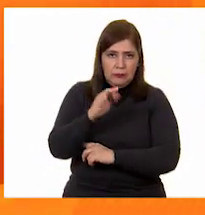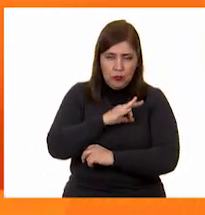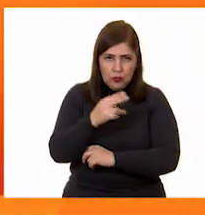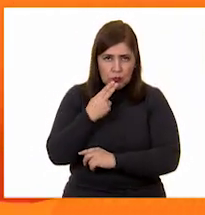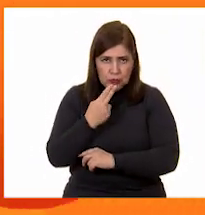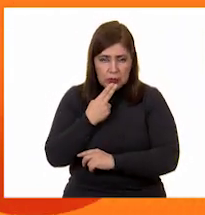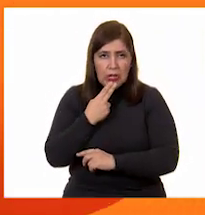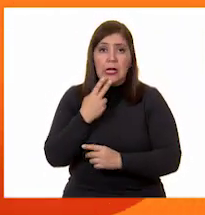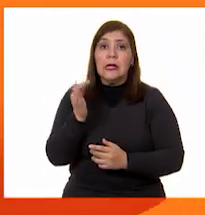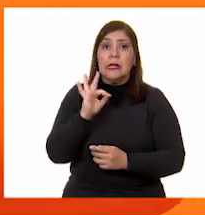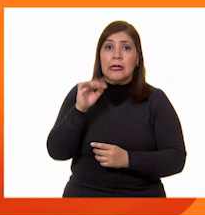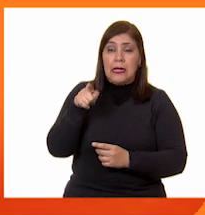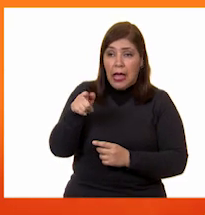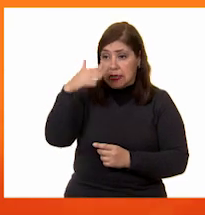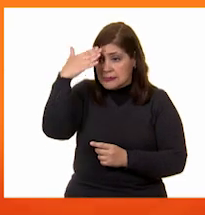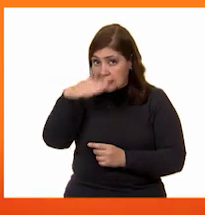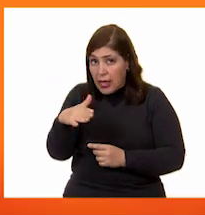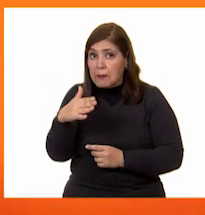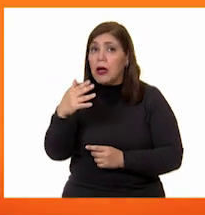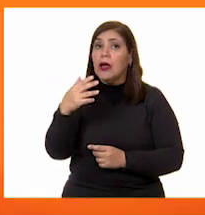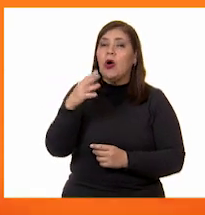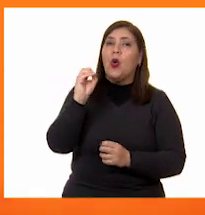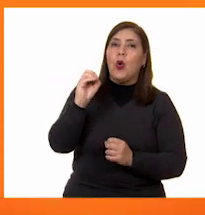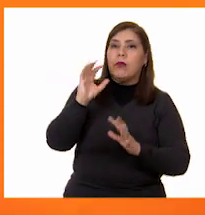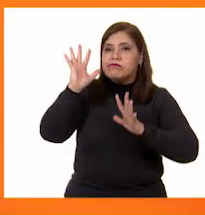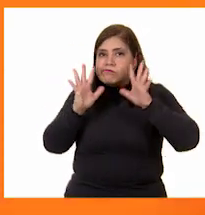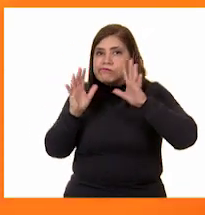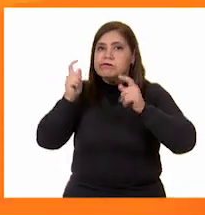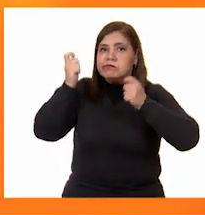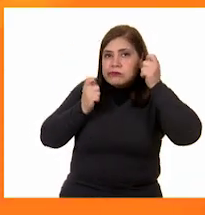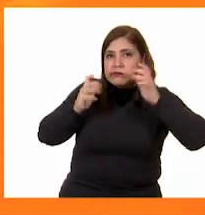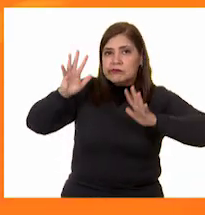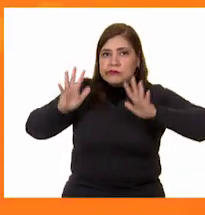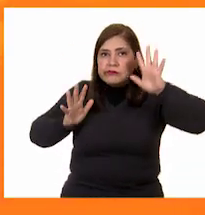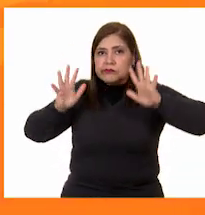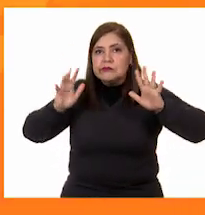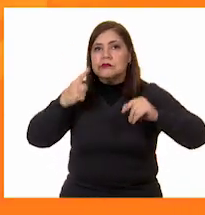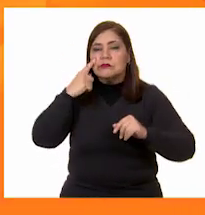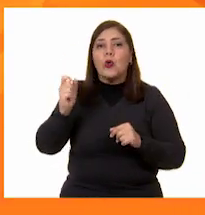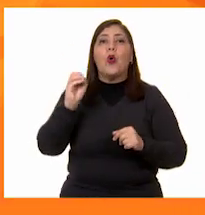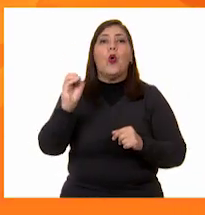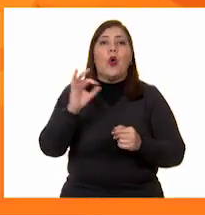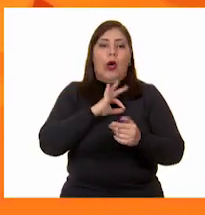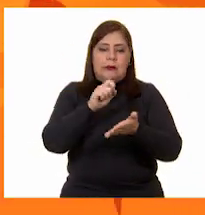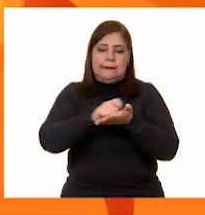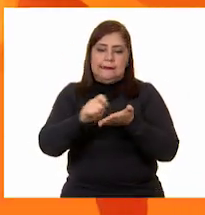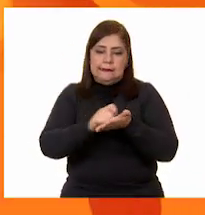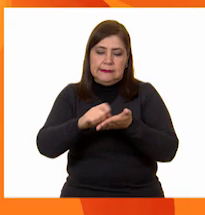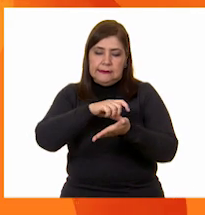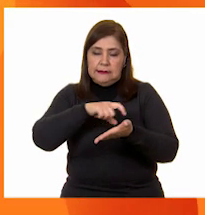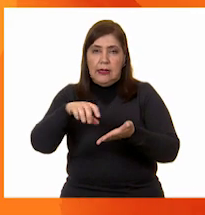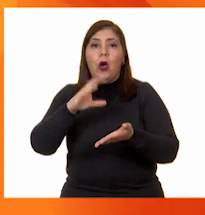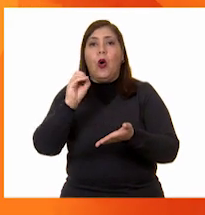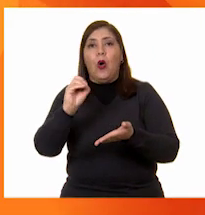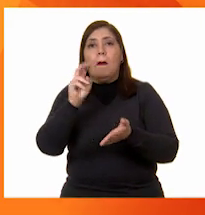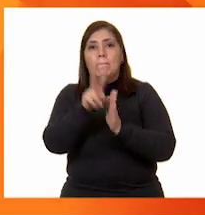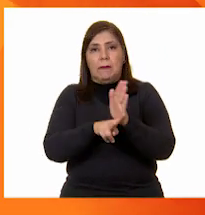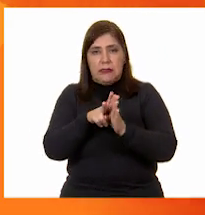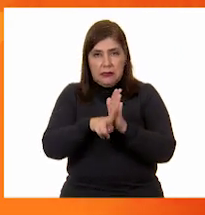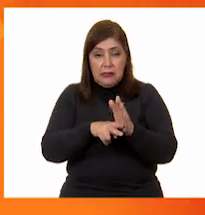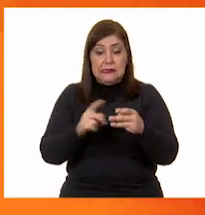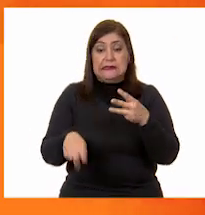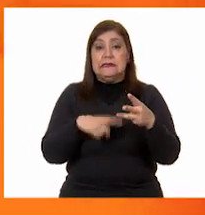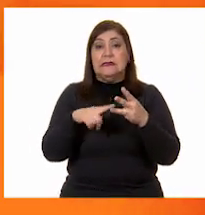Si es que la conoce, o bien lenguaje corporal o mímica, usar textos escritos o videos. Y si hay